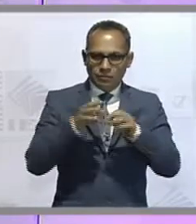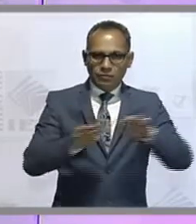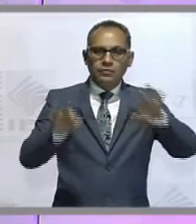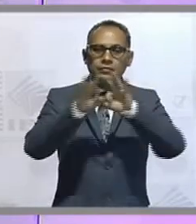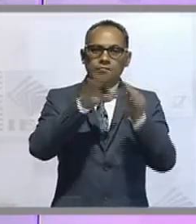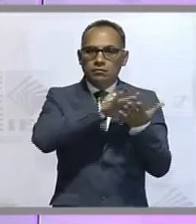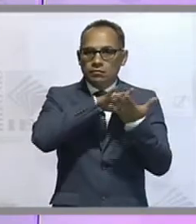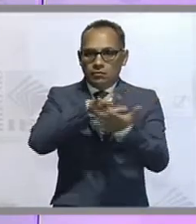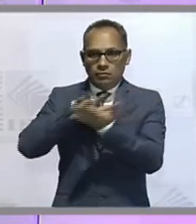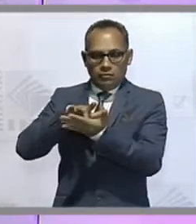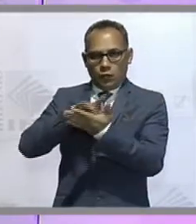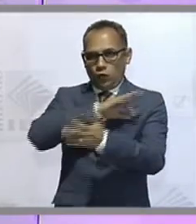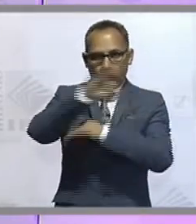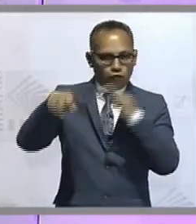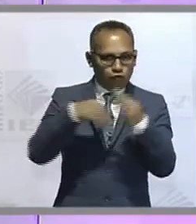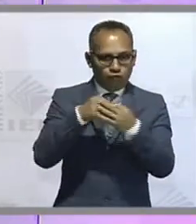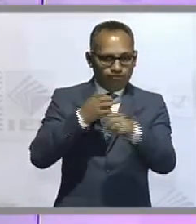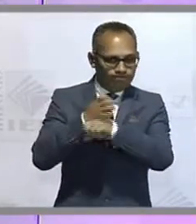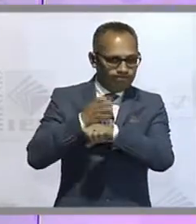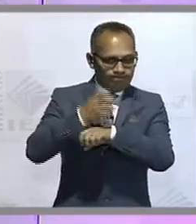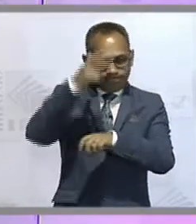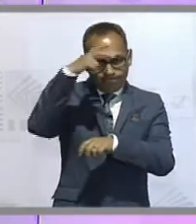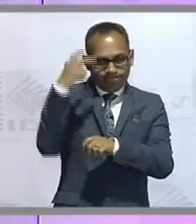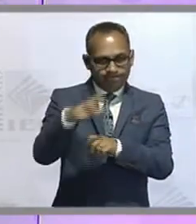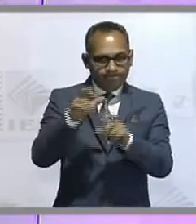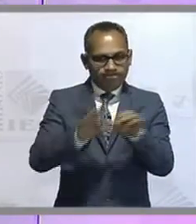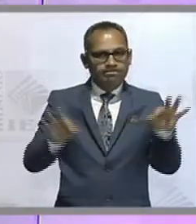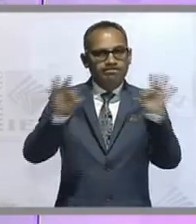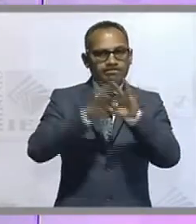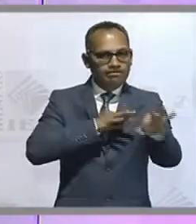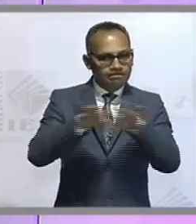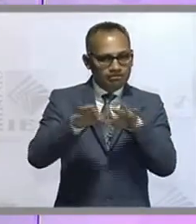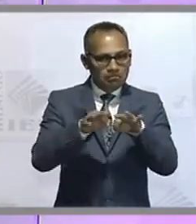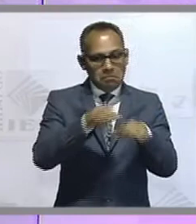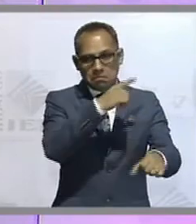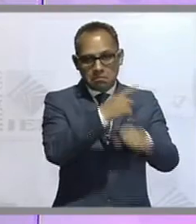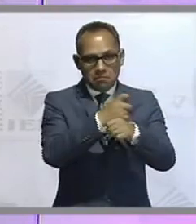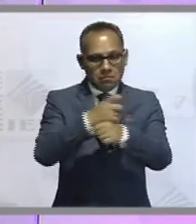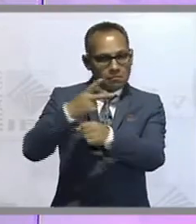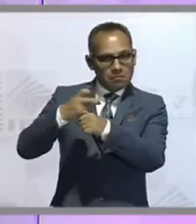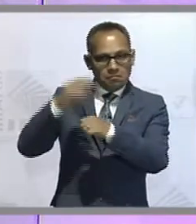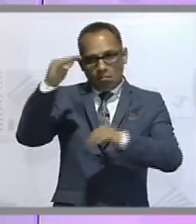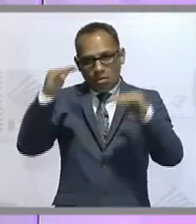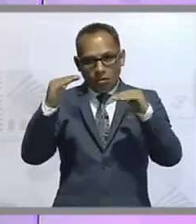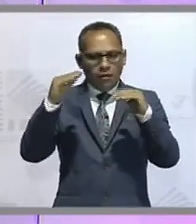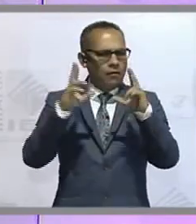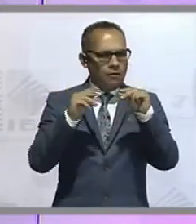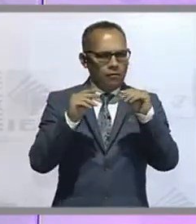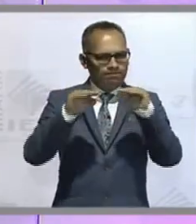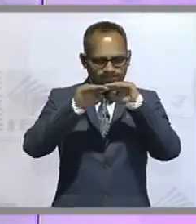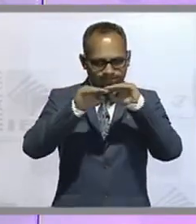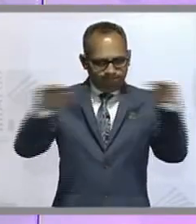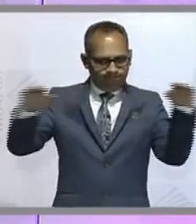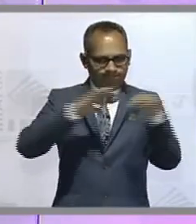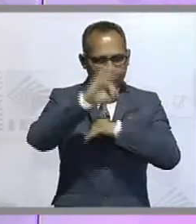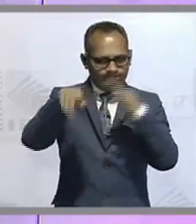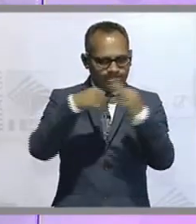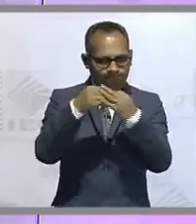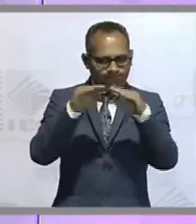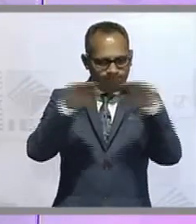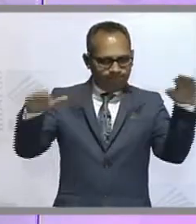de calidad en 'hidalgo' no hay ciudadanos ni de primera ni de segunda todos somos iguales y debemos de trabajar por todos por igual muchas